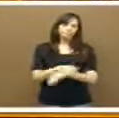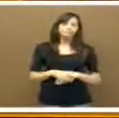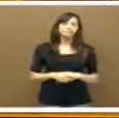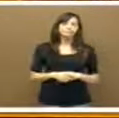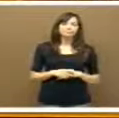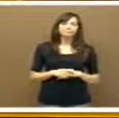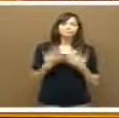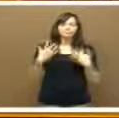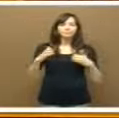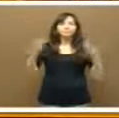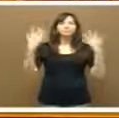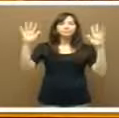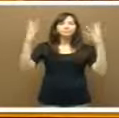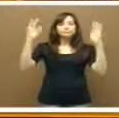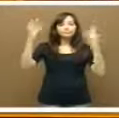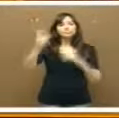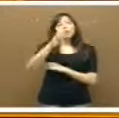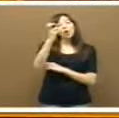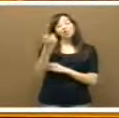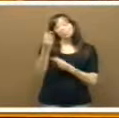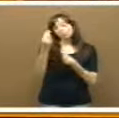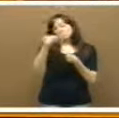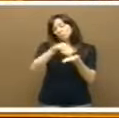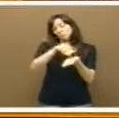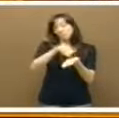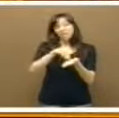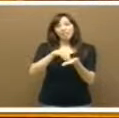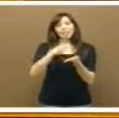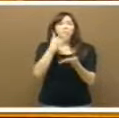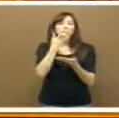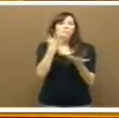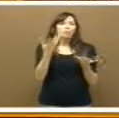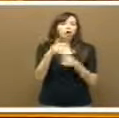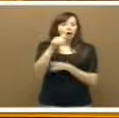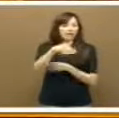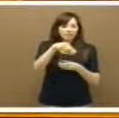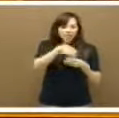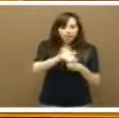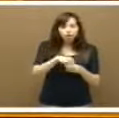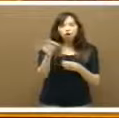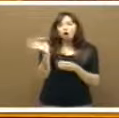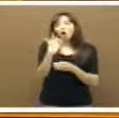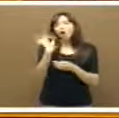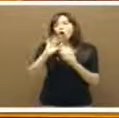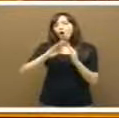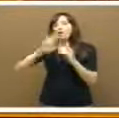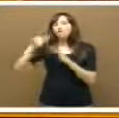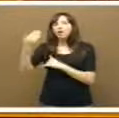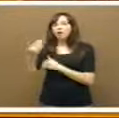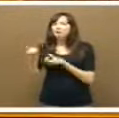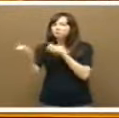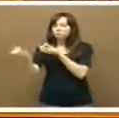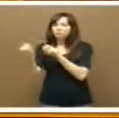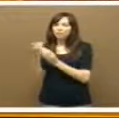Y en otras muchas ocasiones, tanto dentro como fuera de esta Asamblea.